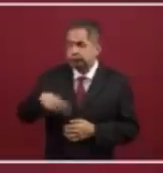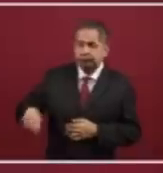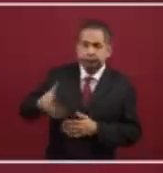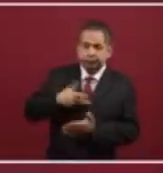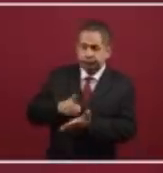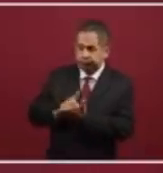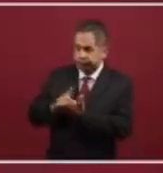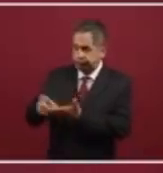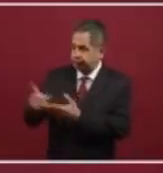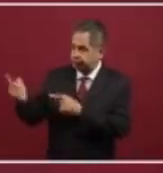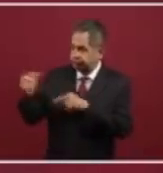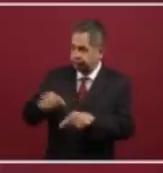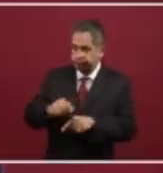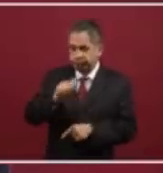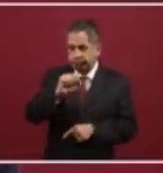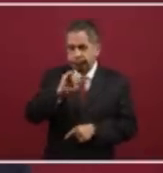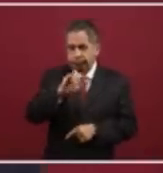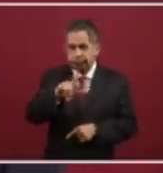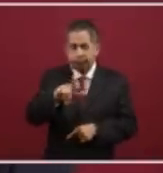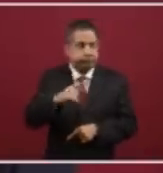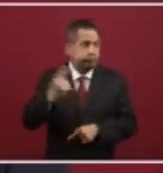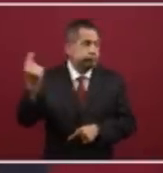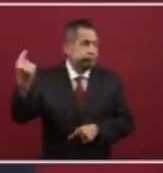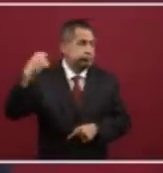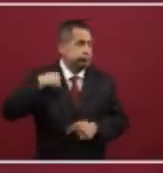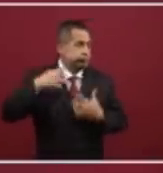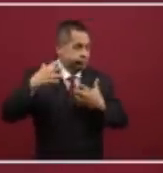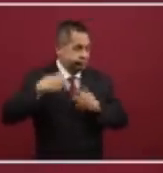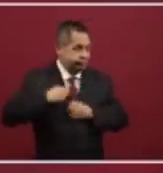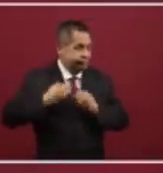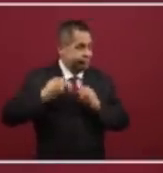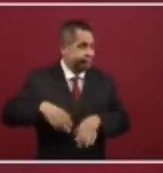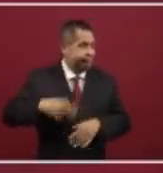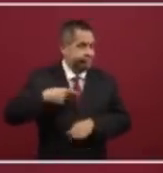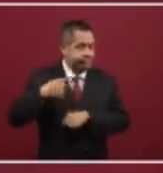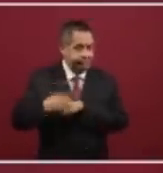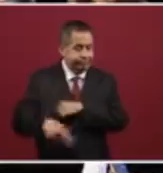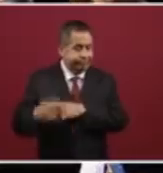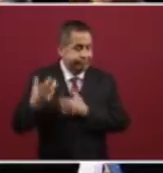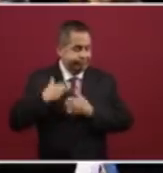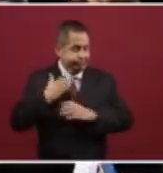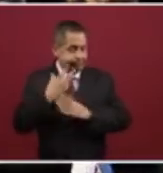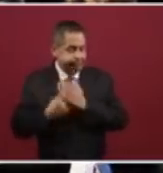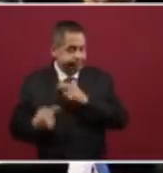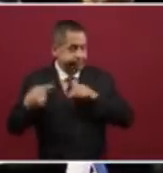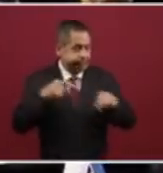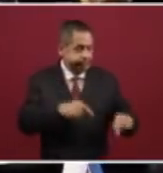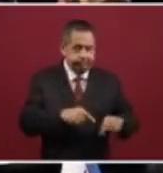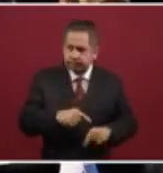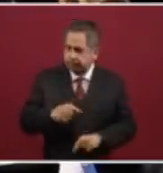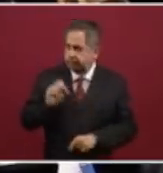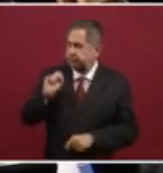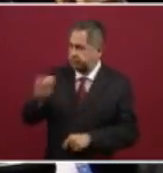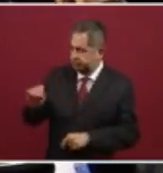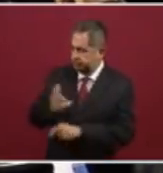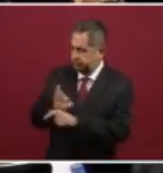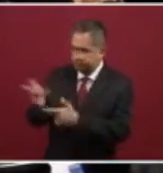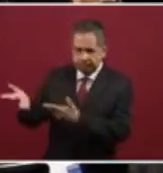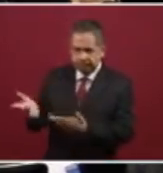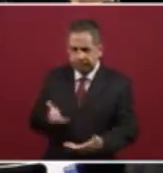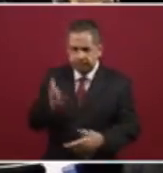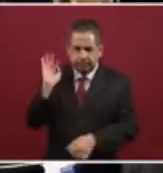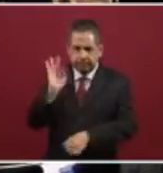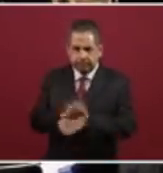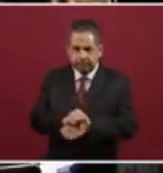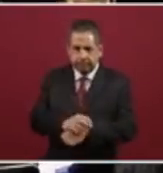de así lo que tenemos que garantizarlo es un derecho sagrado todos los